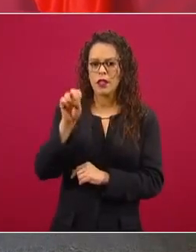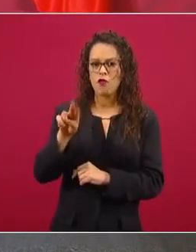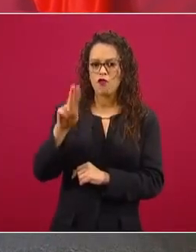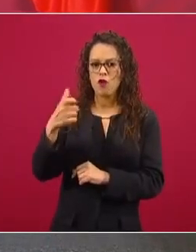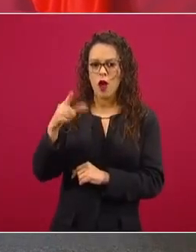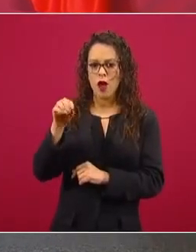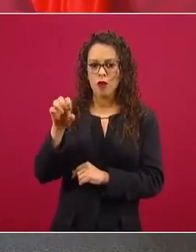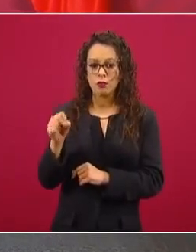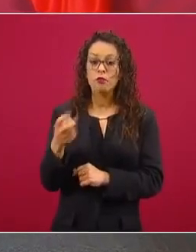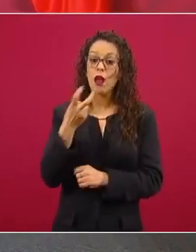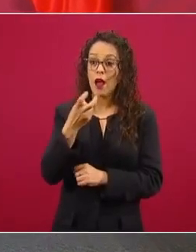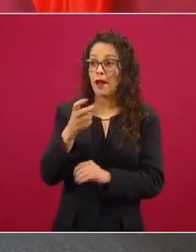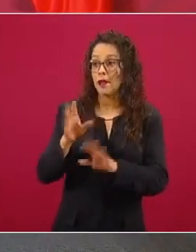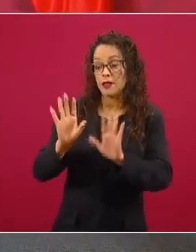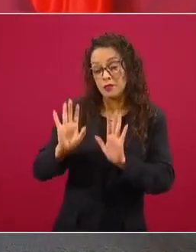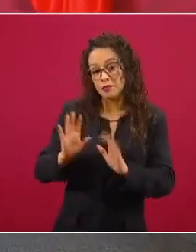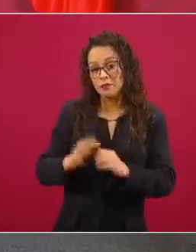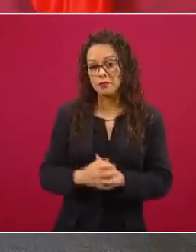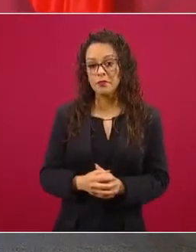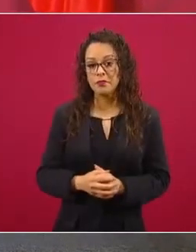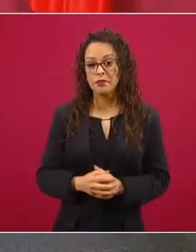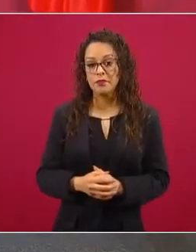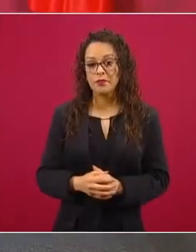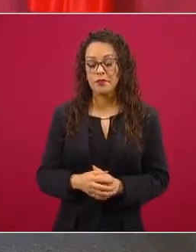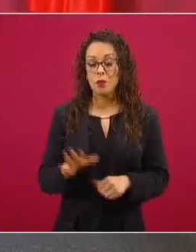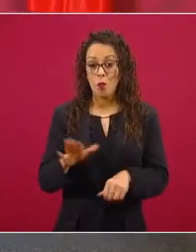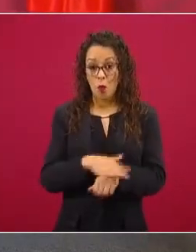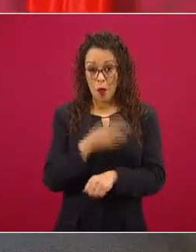Cienfuegos, porque aquí